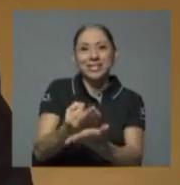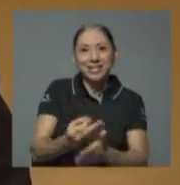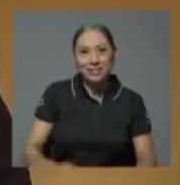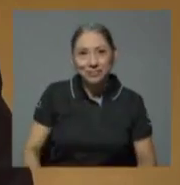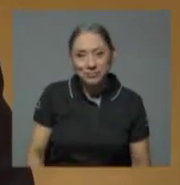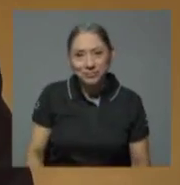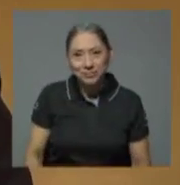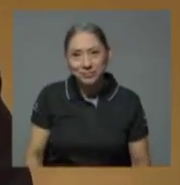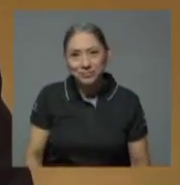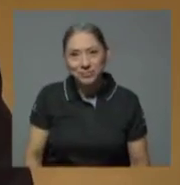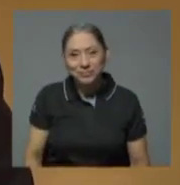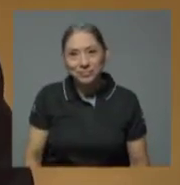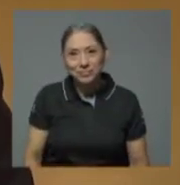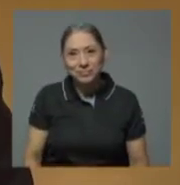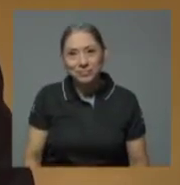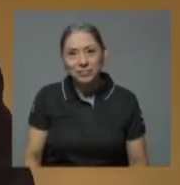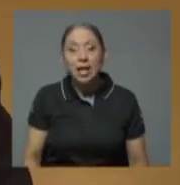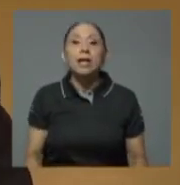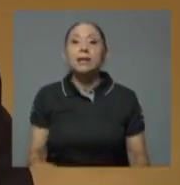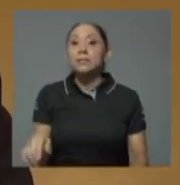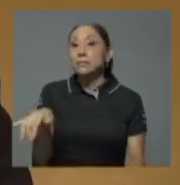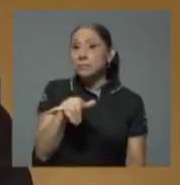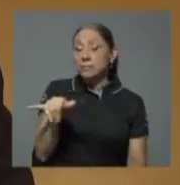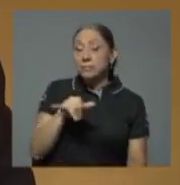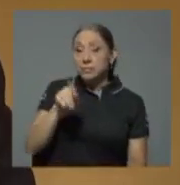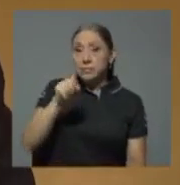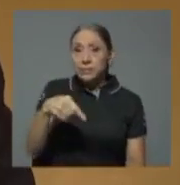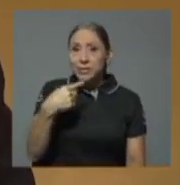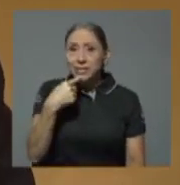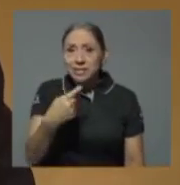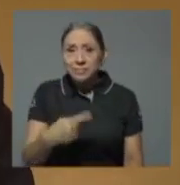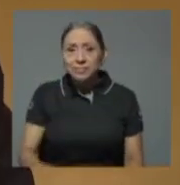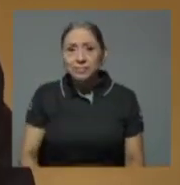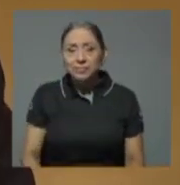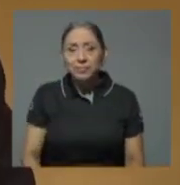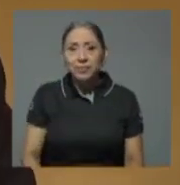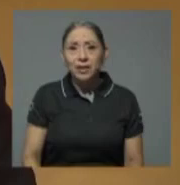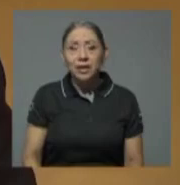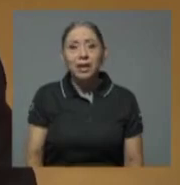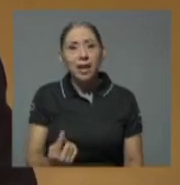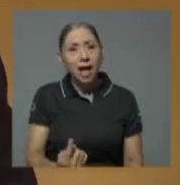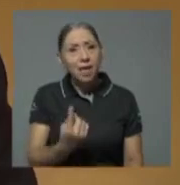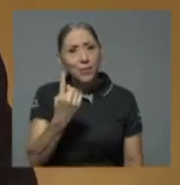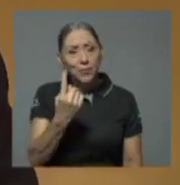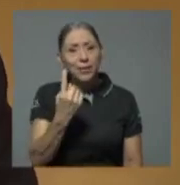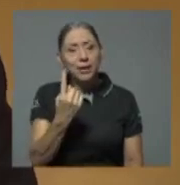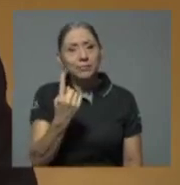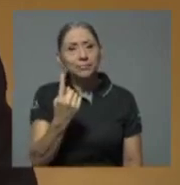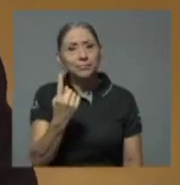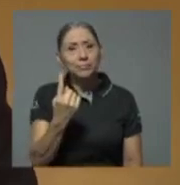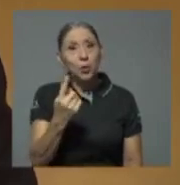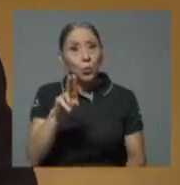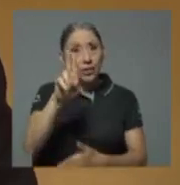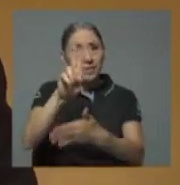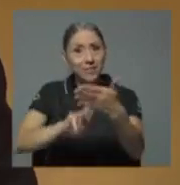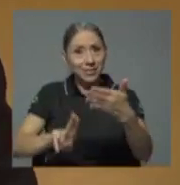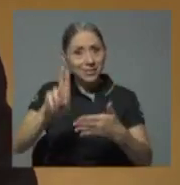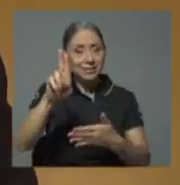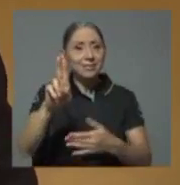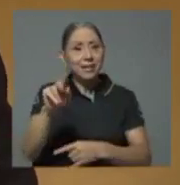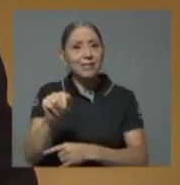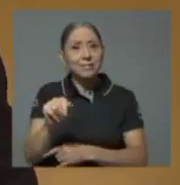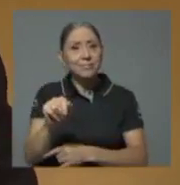Bueno, e incluso tengo que decir que hay una universidad